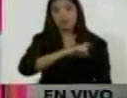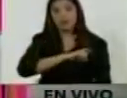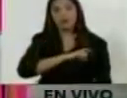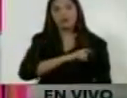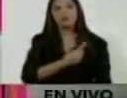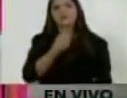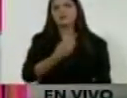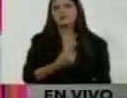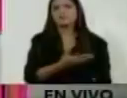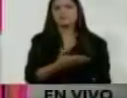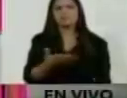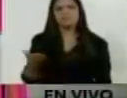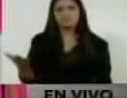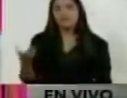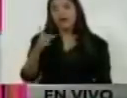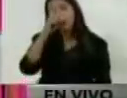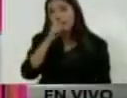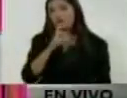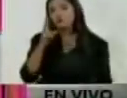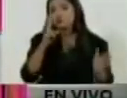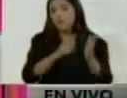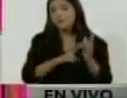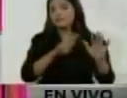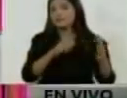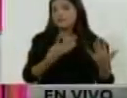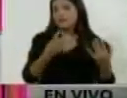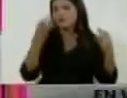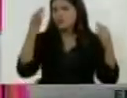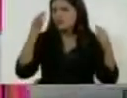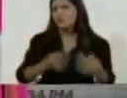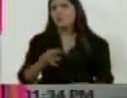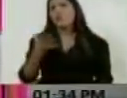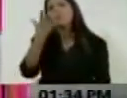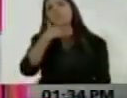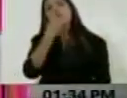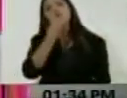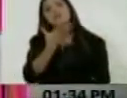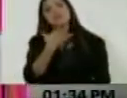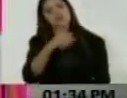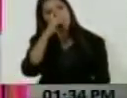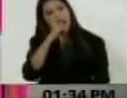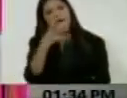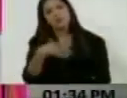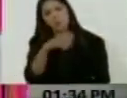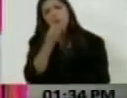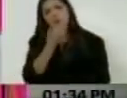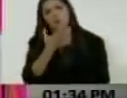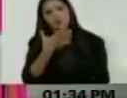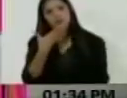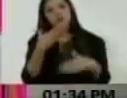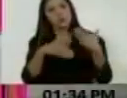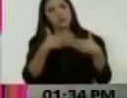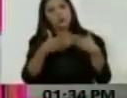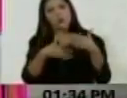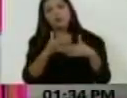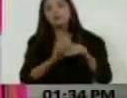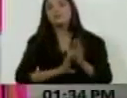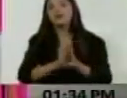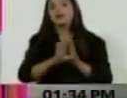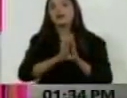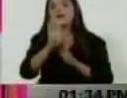dije, el año 2017 va a ser un año bonito de recuperación y de